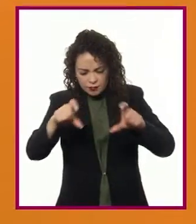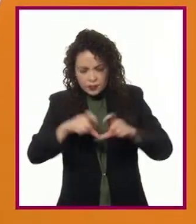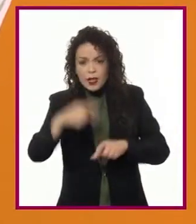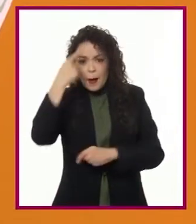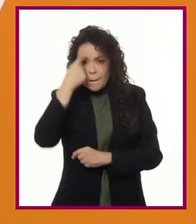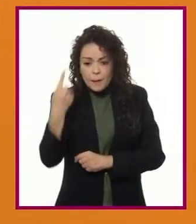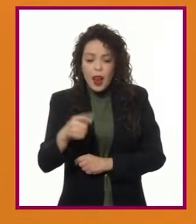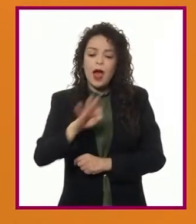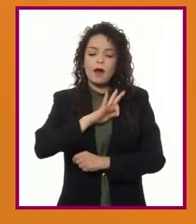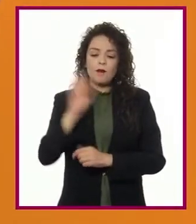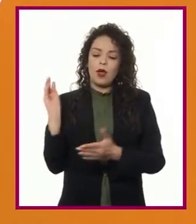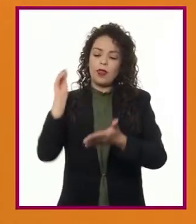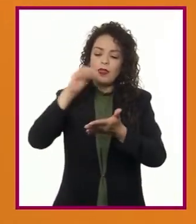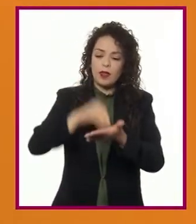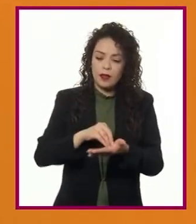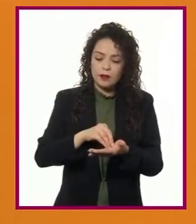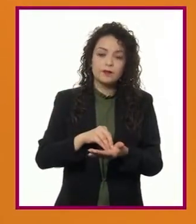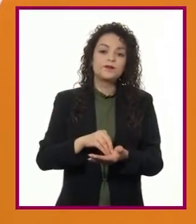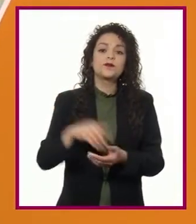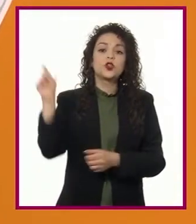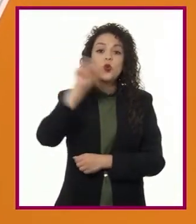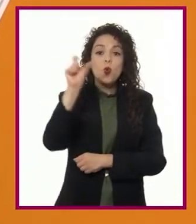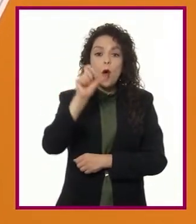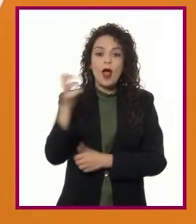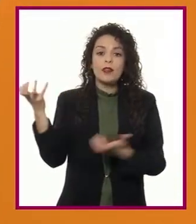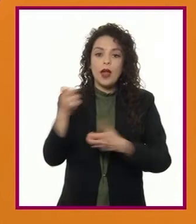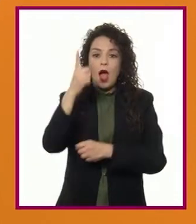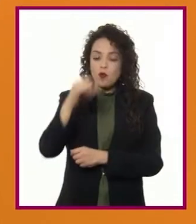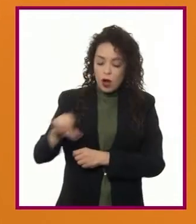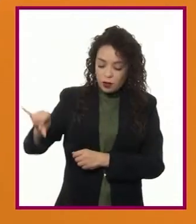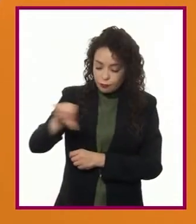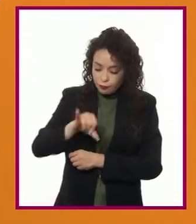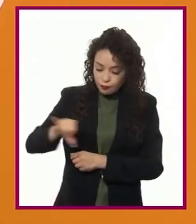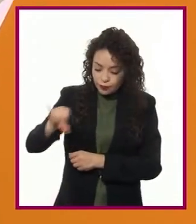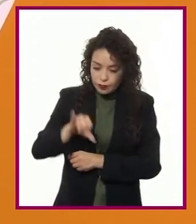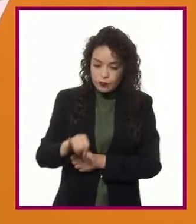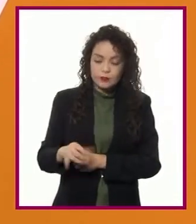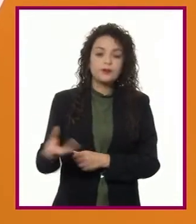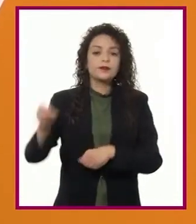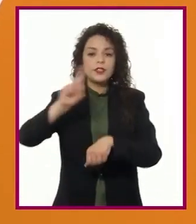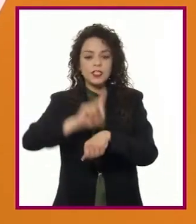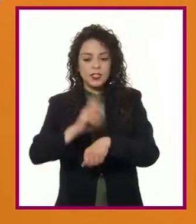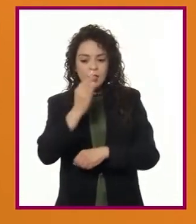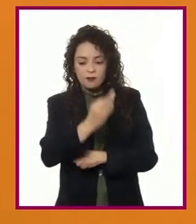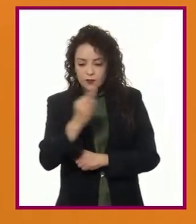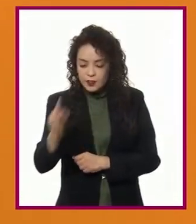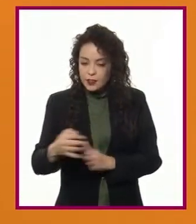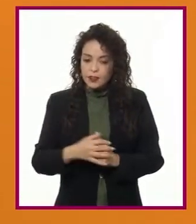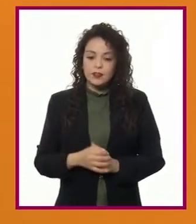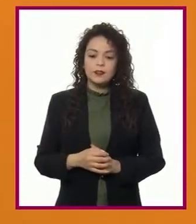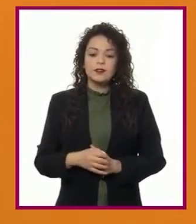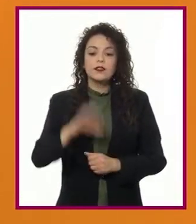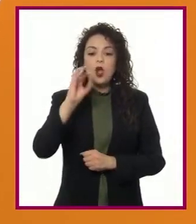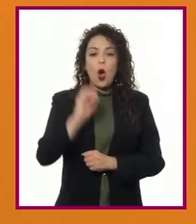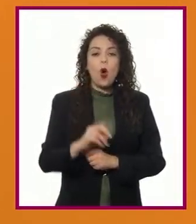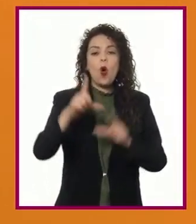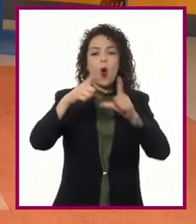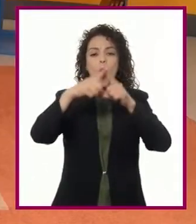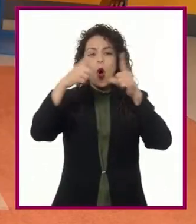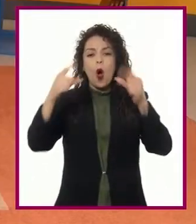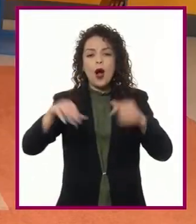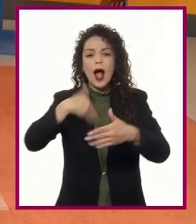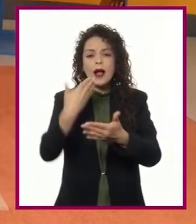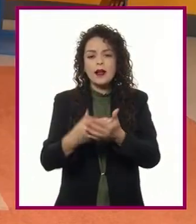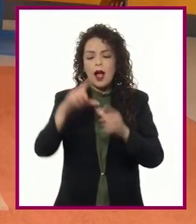Podemos colocar cada cuándo lo vamos a regar, cuándo lo regamos, cuándo se deshoja, cuándo